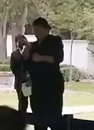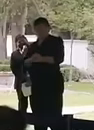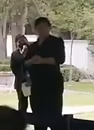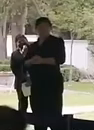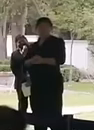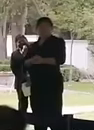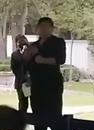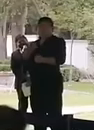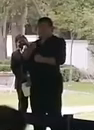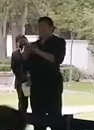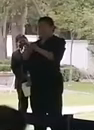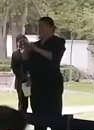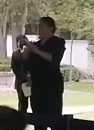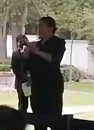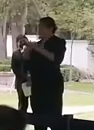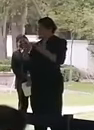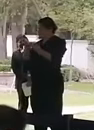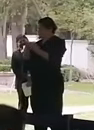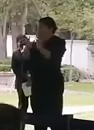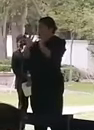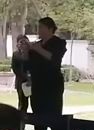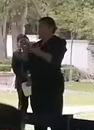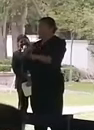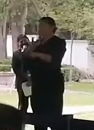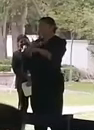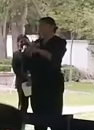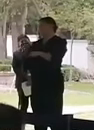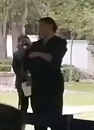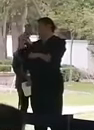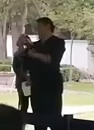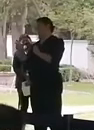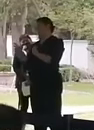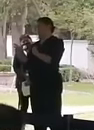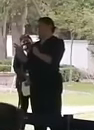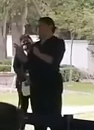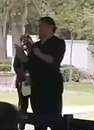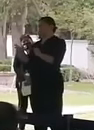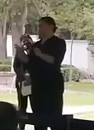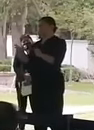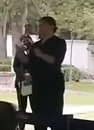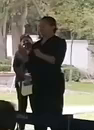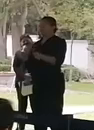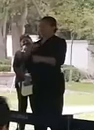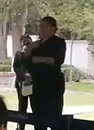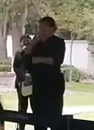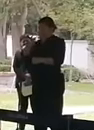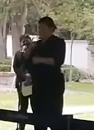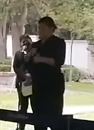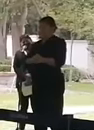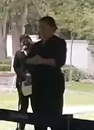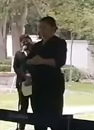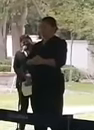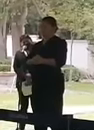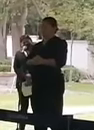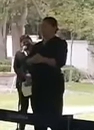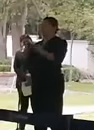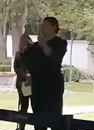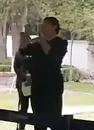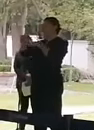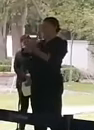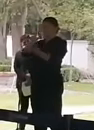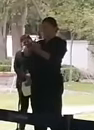esa cooperación que ya existe entre los Estados Unidos y México, y yo comentaré entonces de la legalización, si está